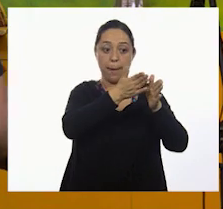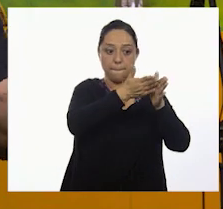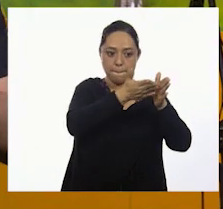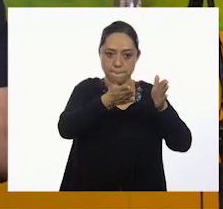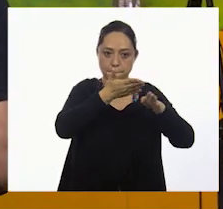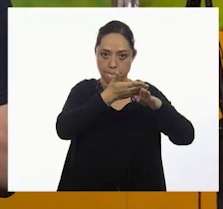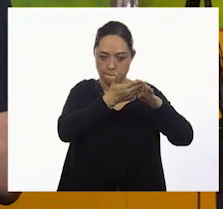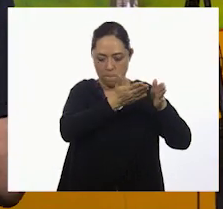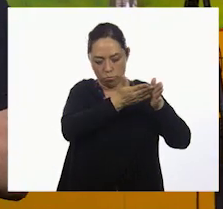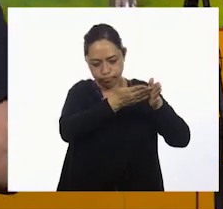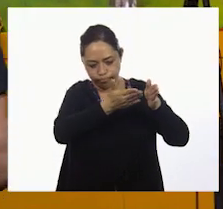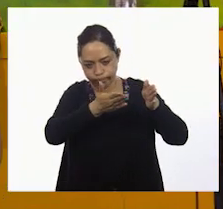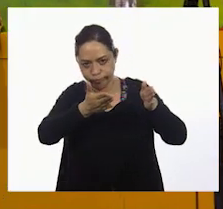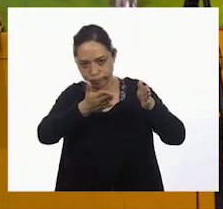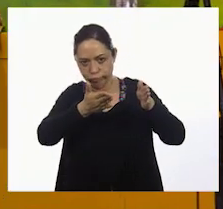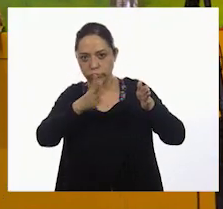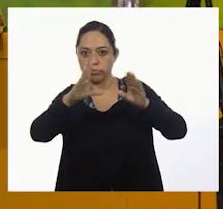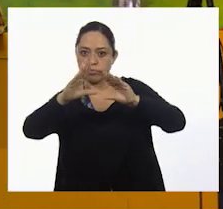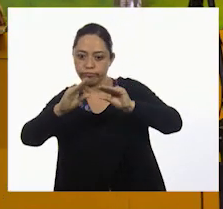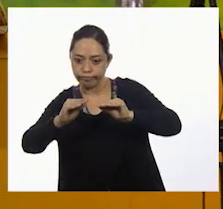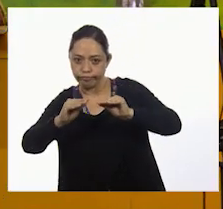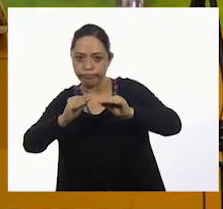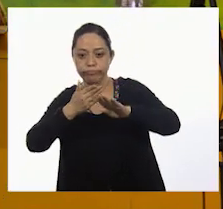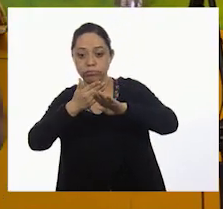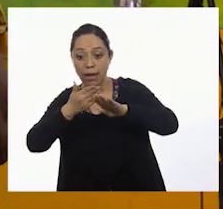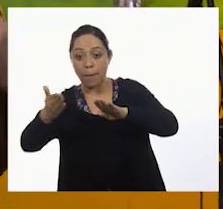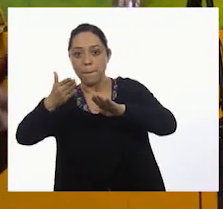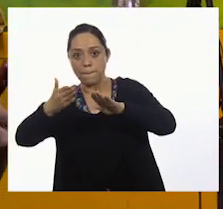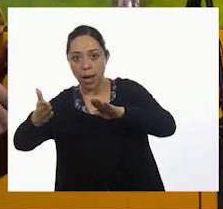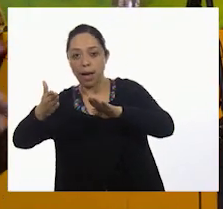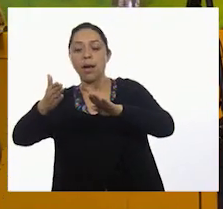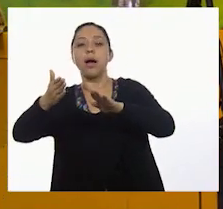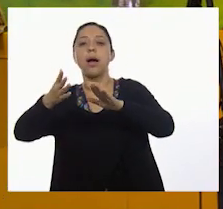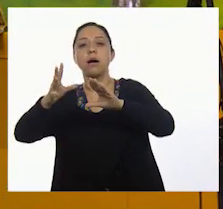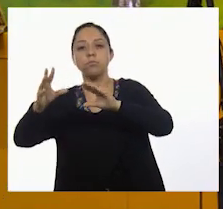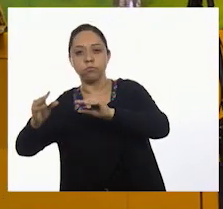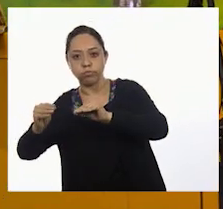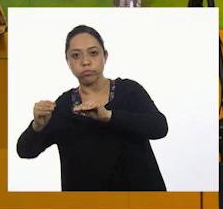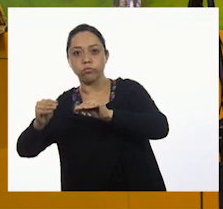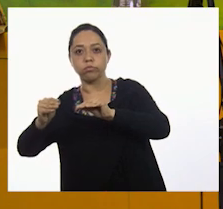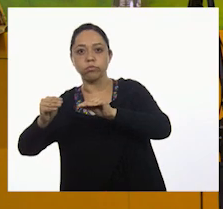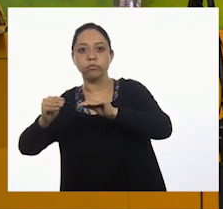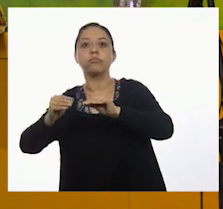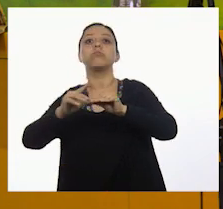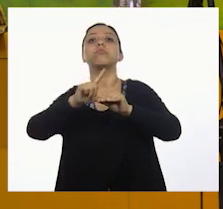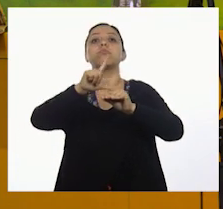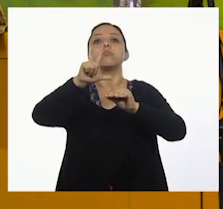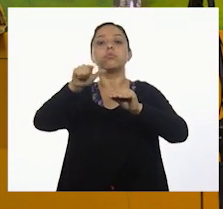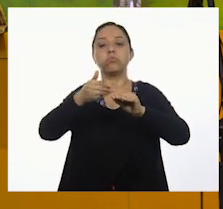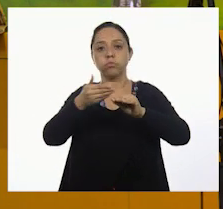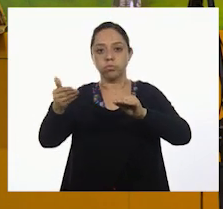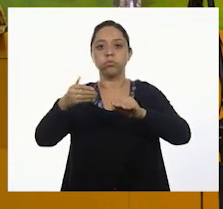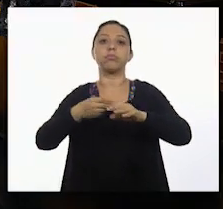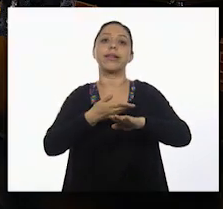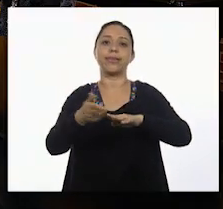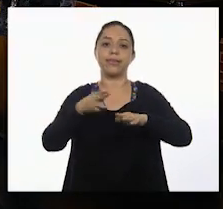blanca. El segundo, 2 corcheas. Corchea, silencio de corchea, negra y silencio de